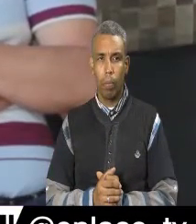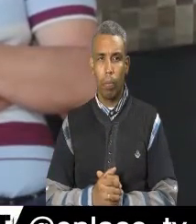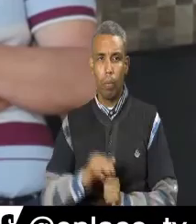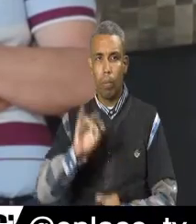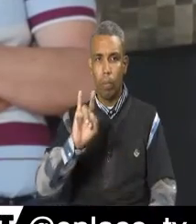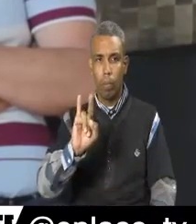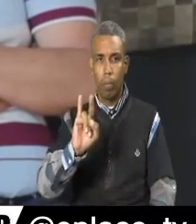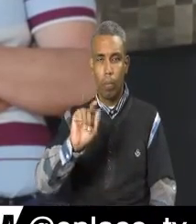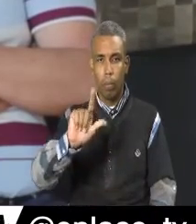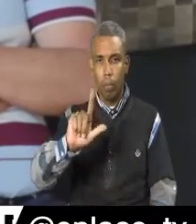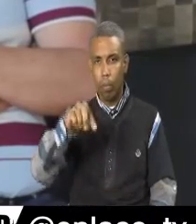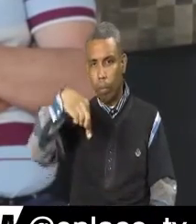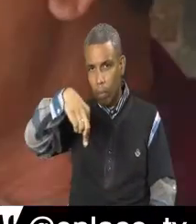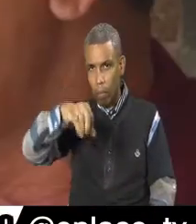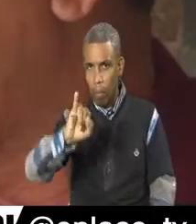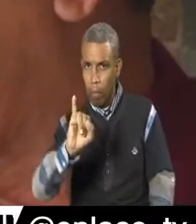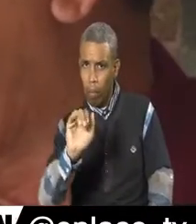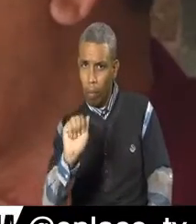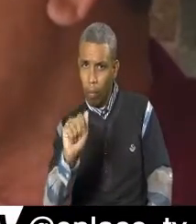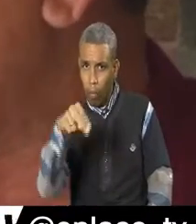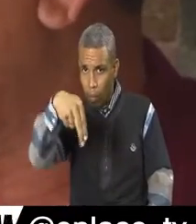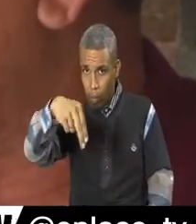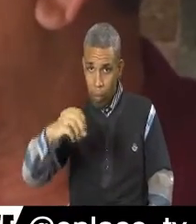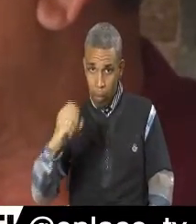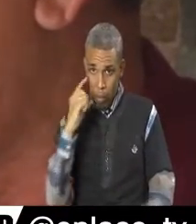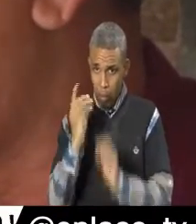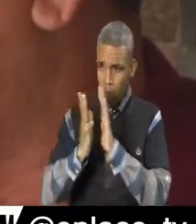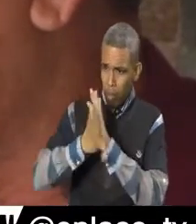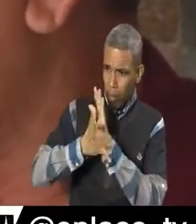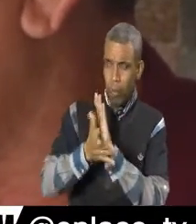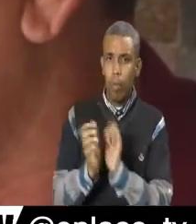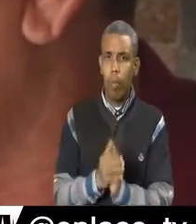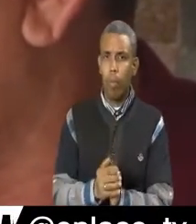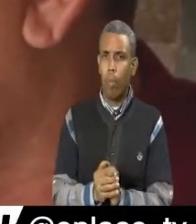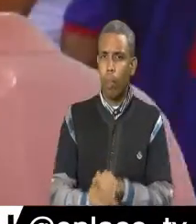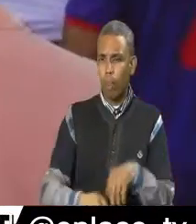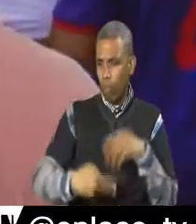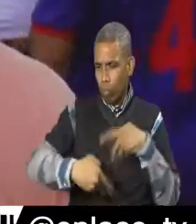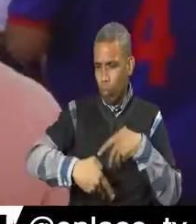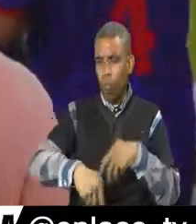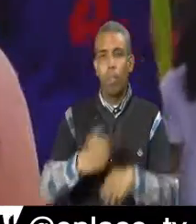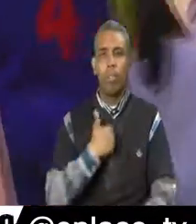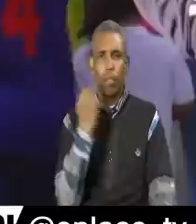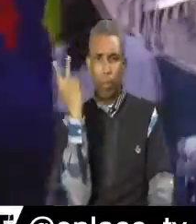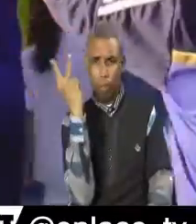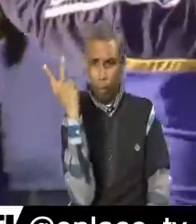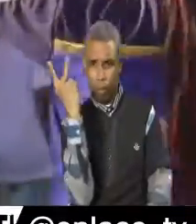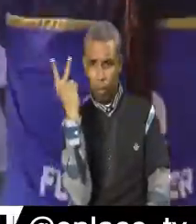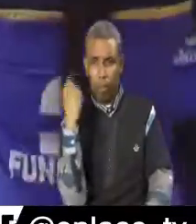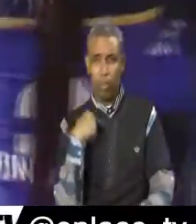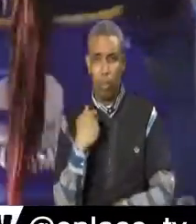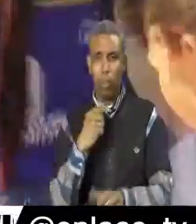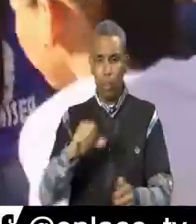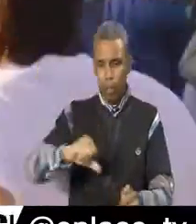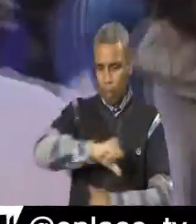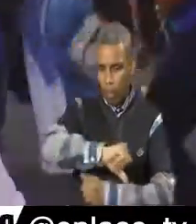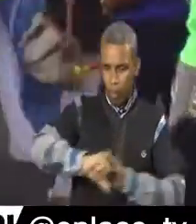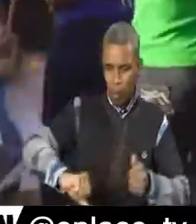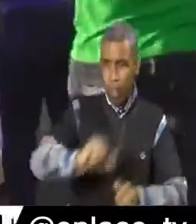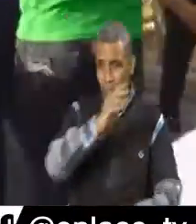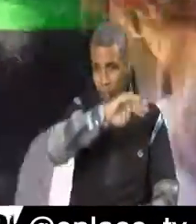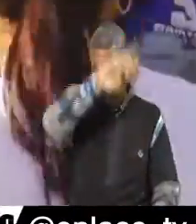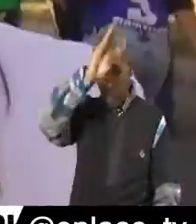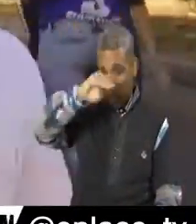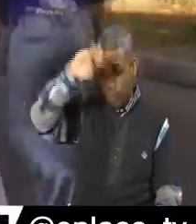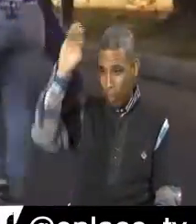presidente de Sintramunicipal, anunció que con un desfile multicolor que partirá este viernes 28 de julio desde el Parque Infantil, se le dará la bienvenida